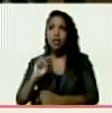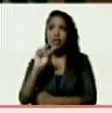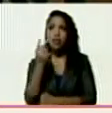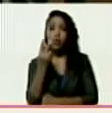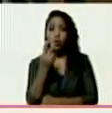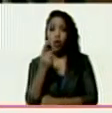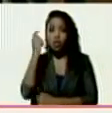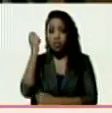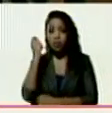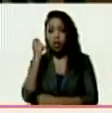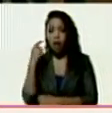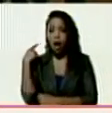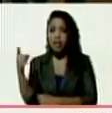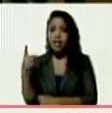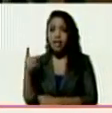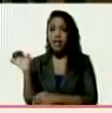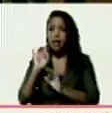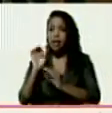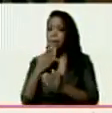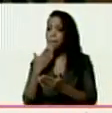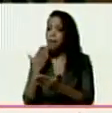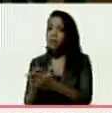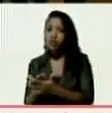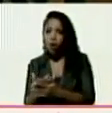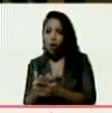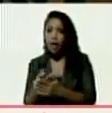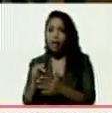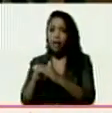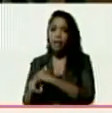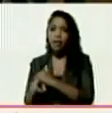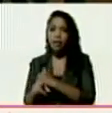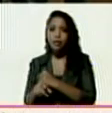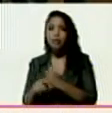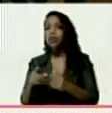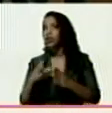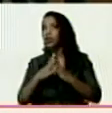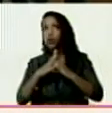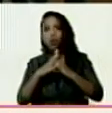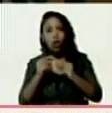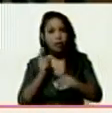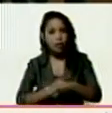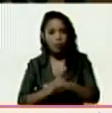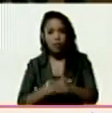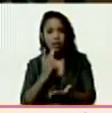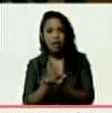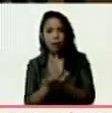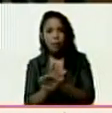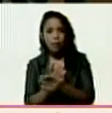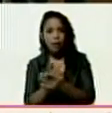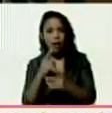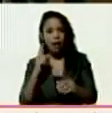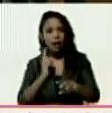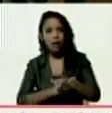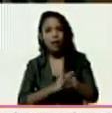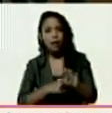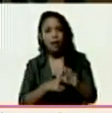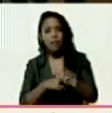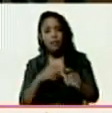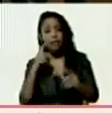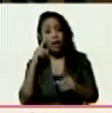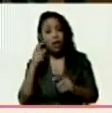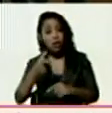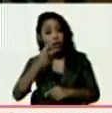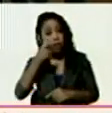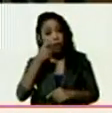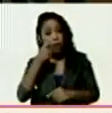allí que no se les permitieron entrar, como todo el tiempo ocurre, siempre hemos estado sometidos al asedio de los organismos de seguridad, siempre